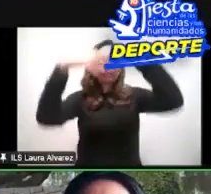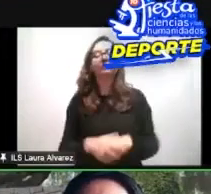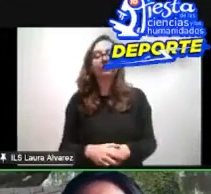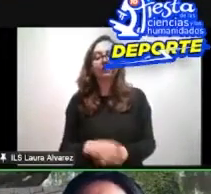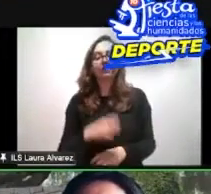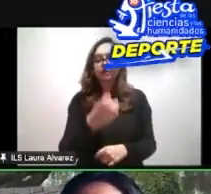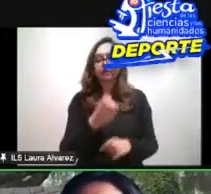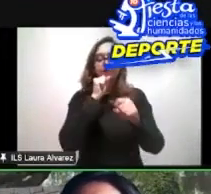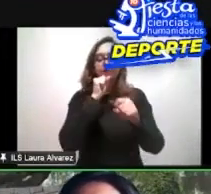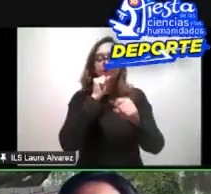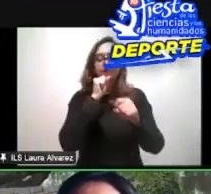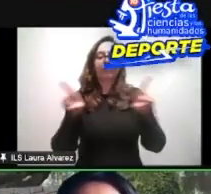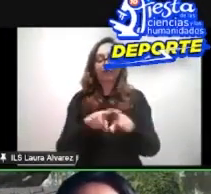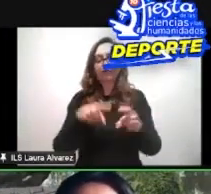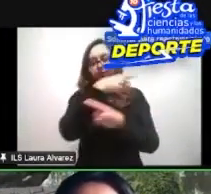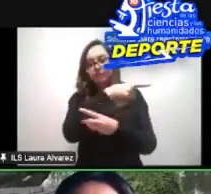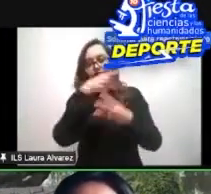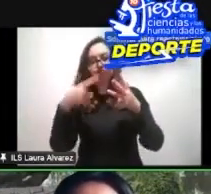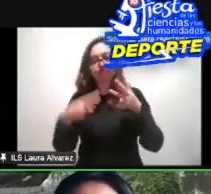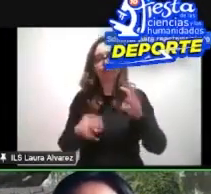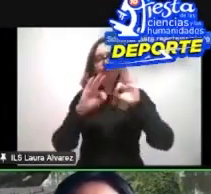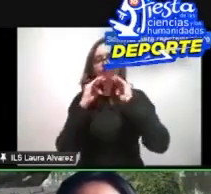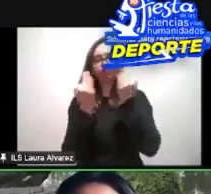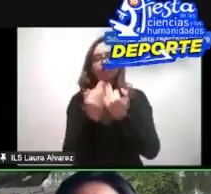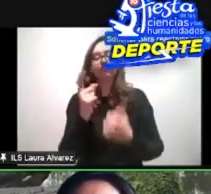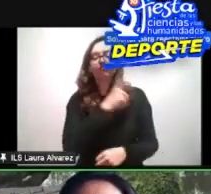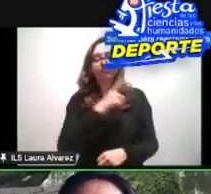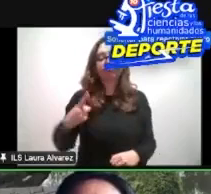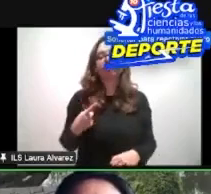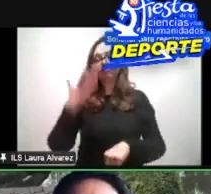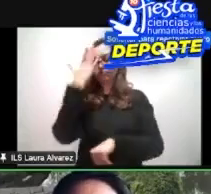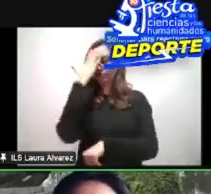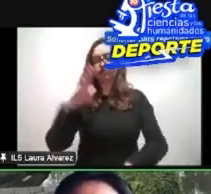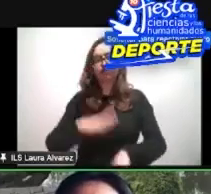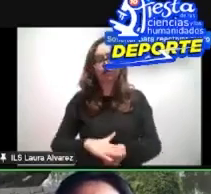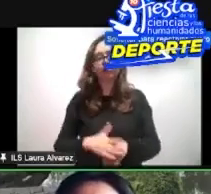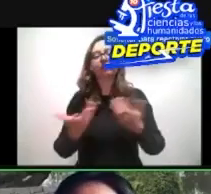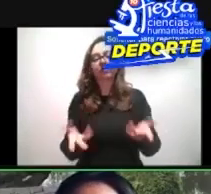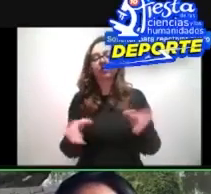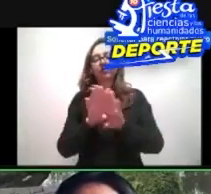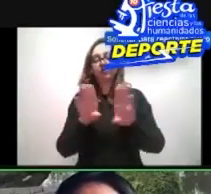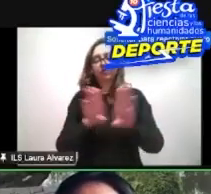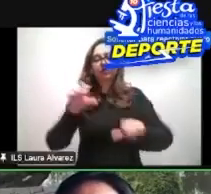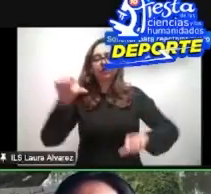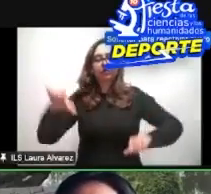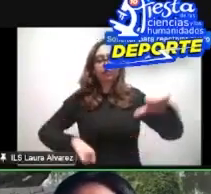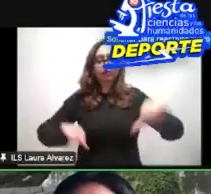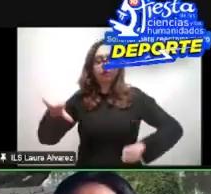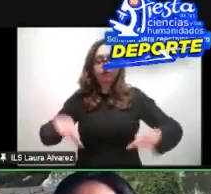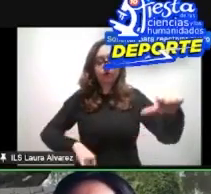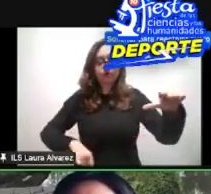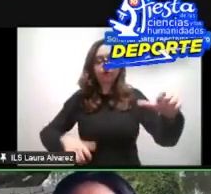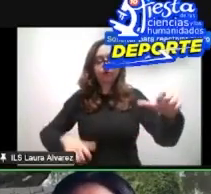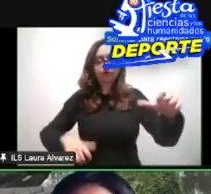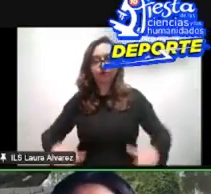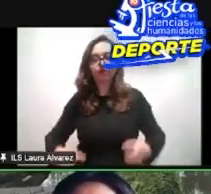retomando estas tres divisiones que tenemos de nuestra información, es decir, a qué nos vamos a referir con la actividad física, el ejercicio